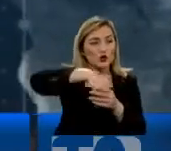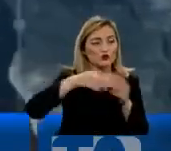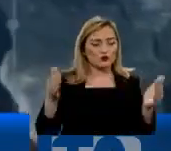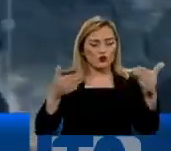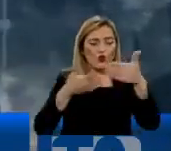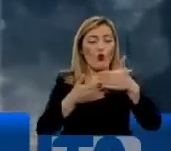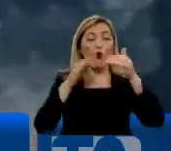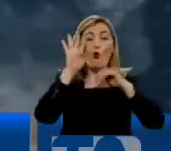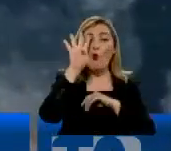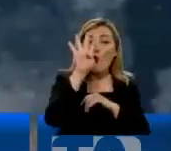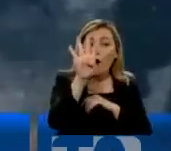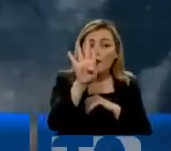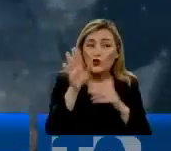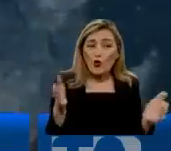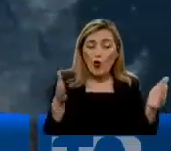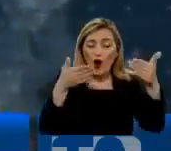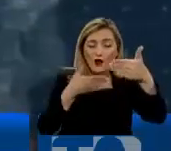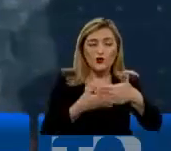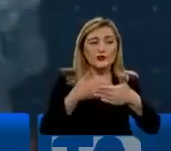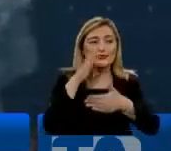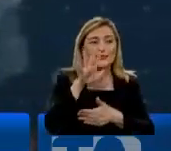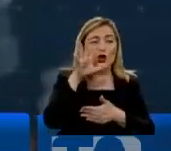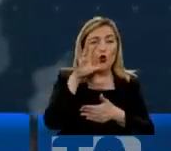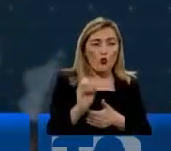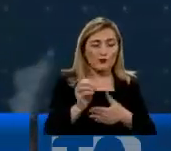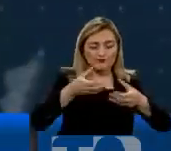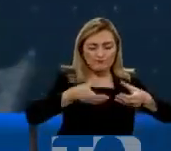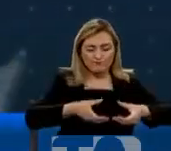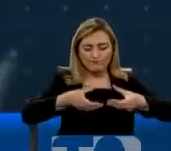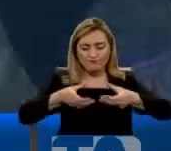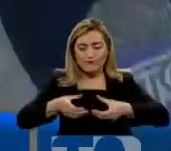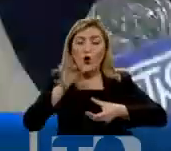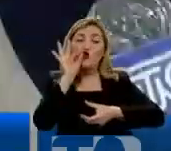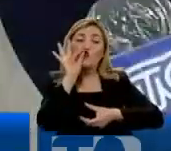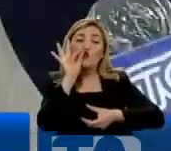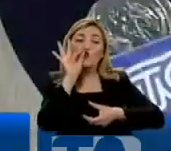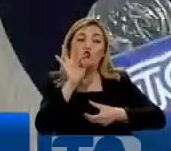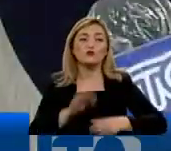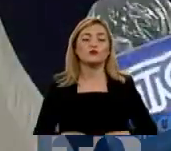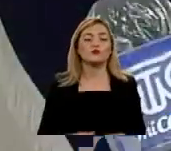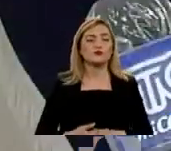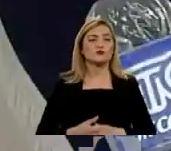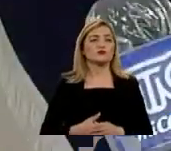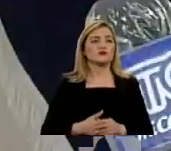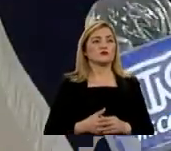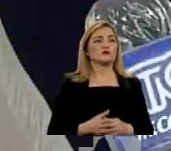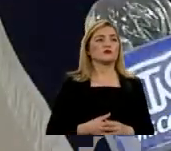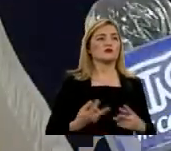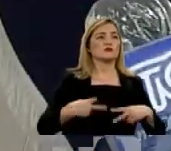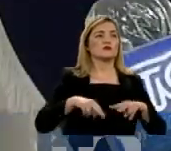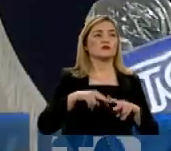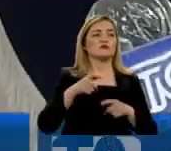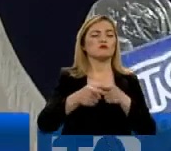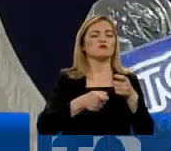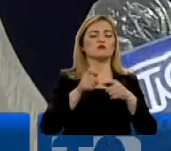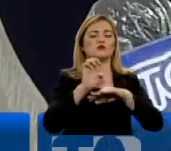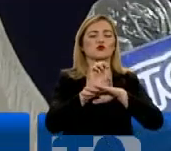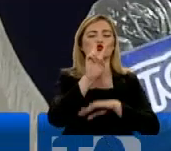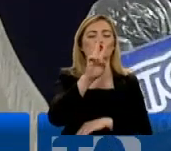hallaron 4 cartones con 50 paquetes tipo ladrillo que eran de marihuana. Estas sustancias tienen un valor comercial en el Ecuador